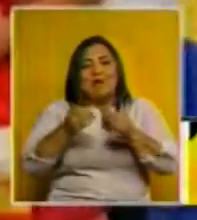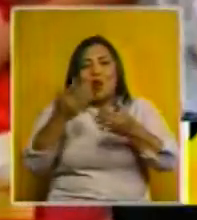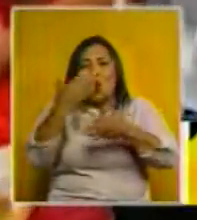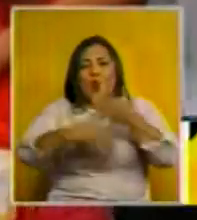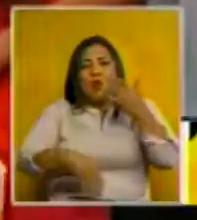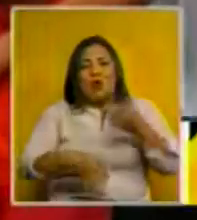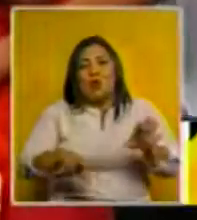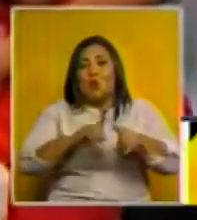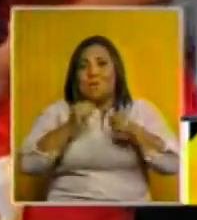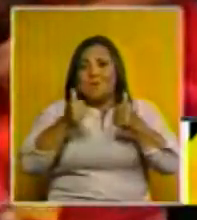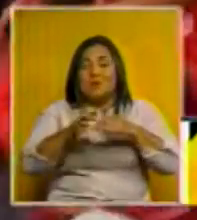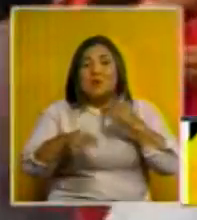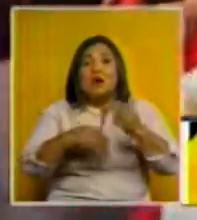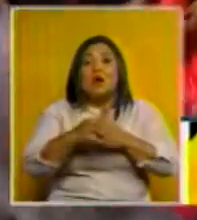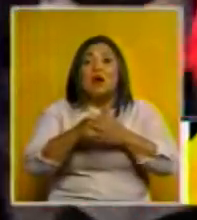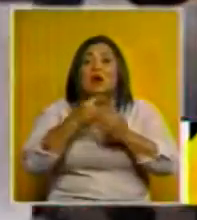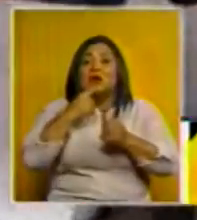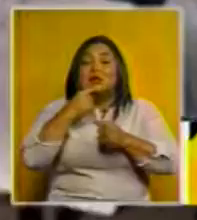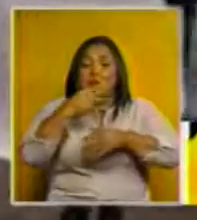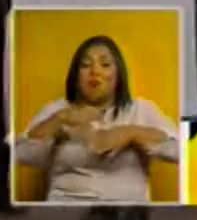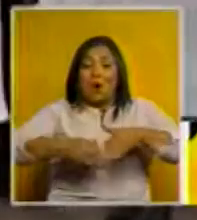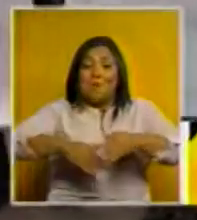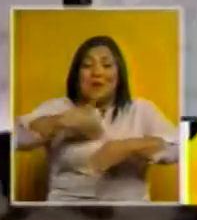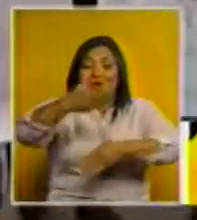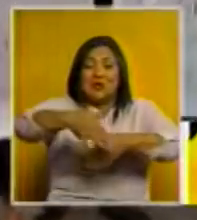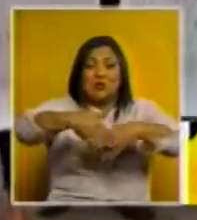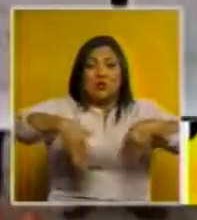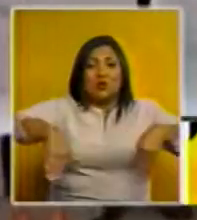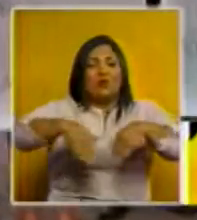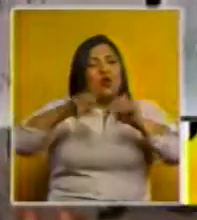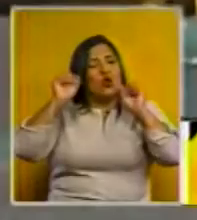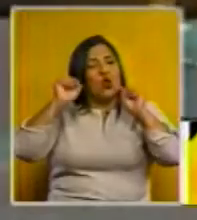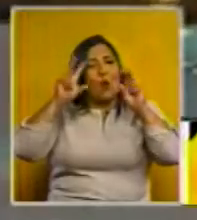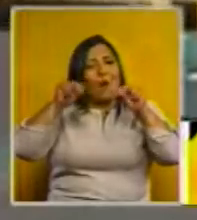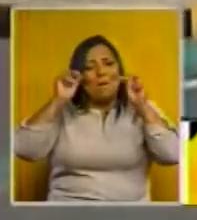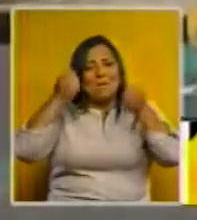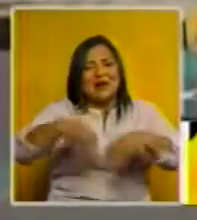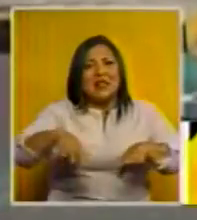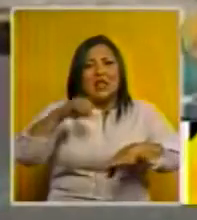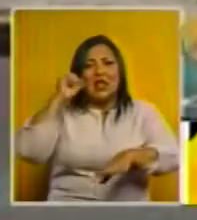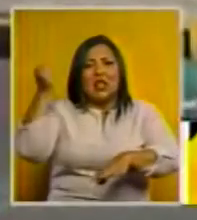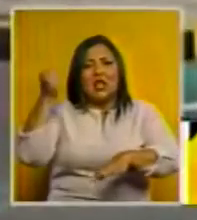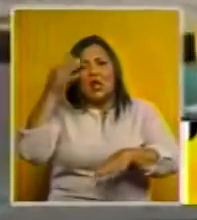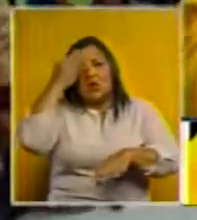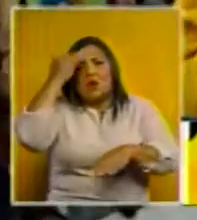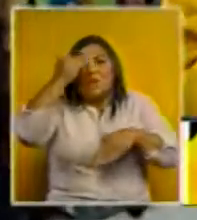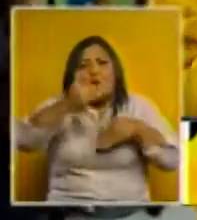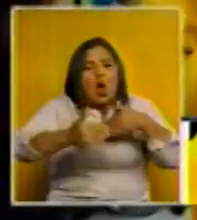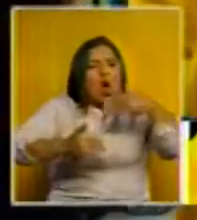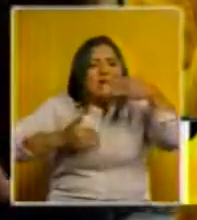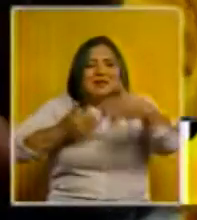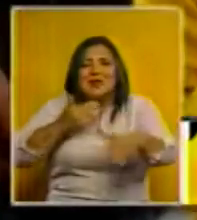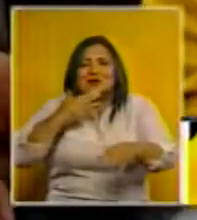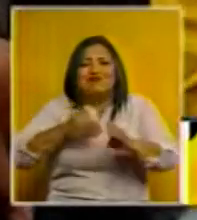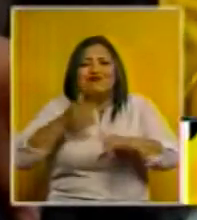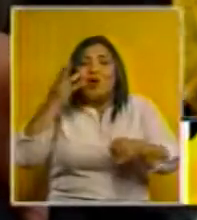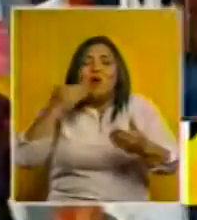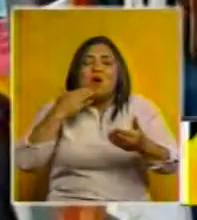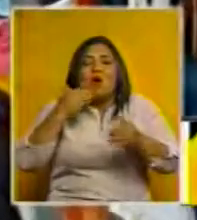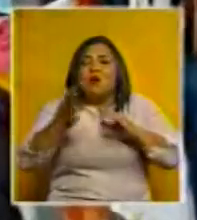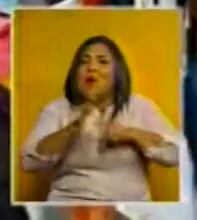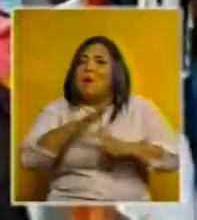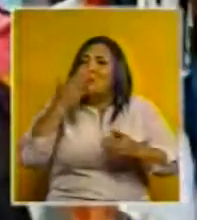Pueblo alega que por pasar una frontera no se deben perder los derechos y atravesar procesos de exclusión y